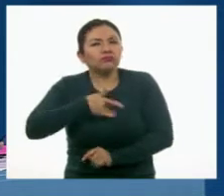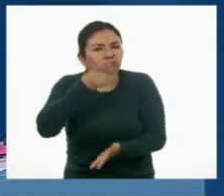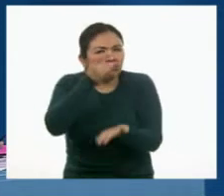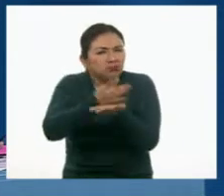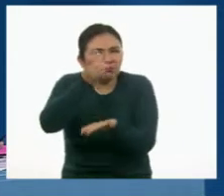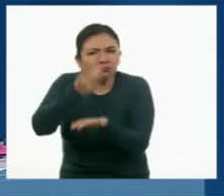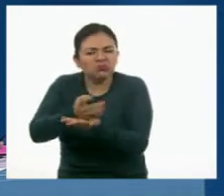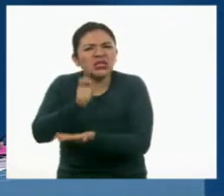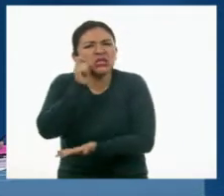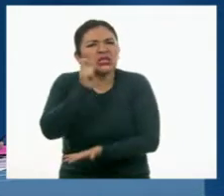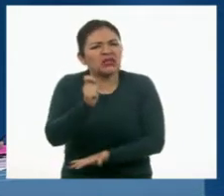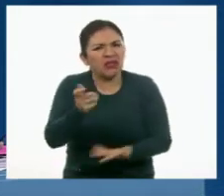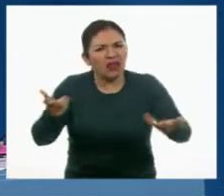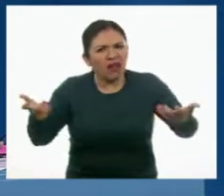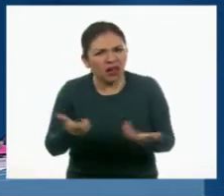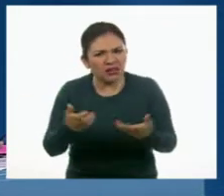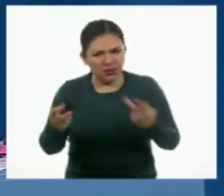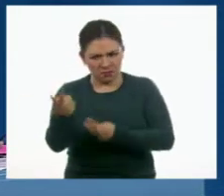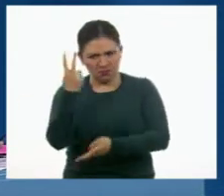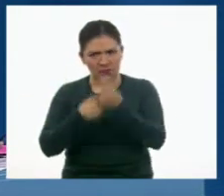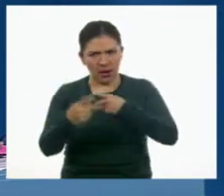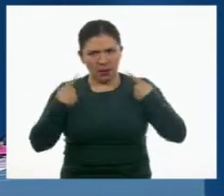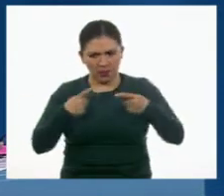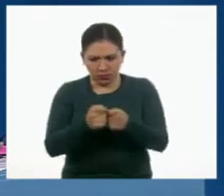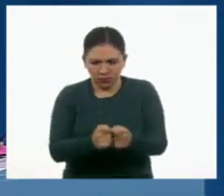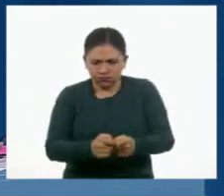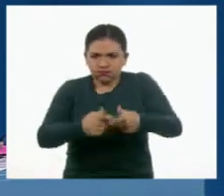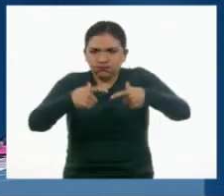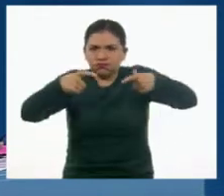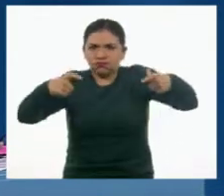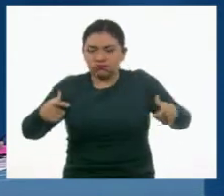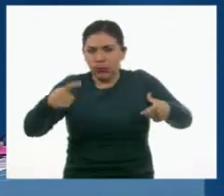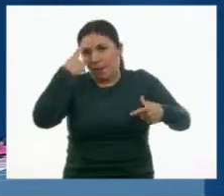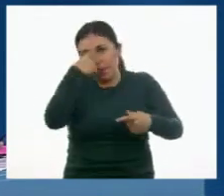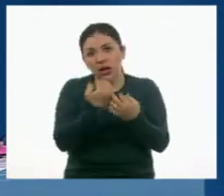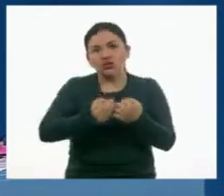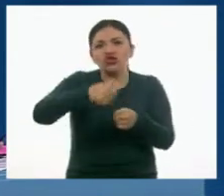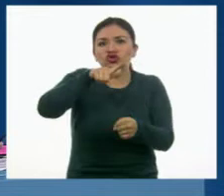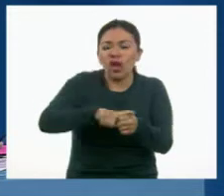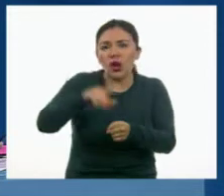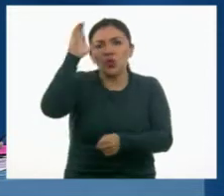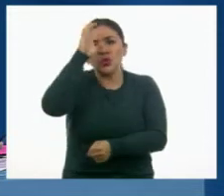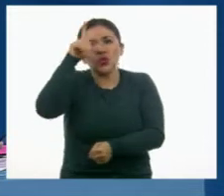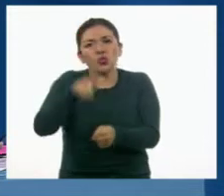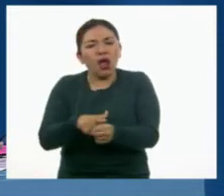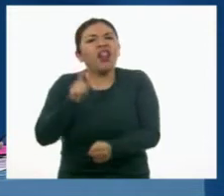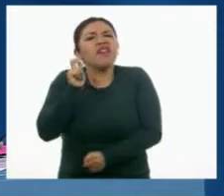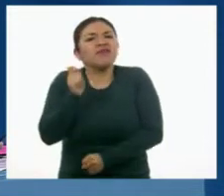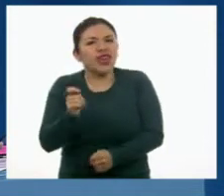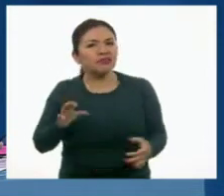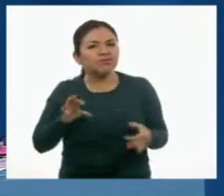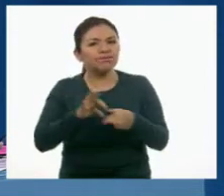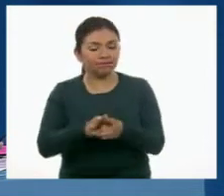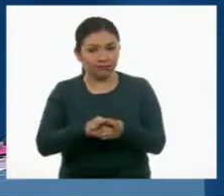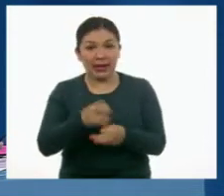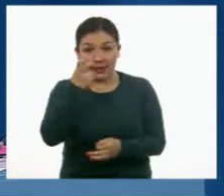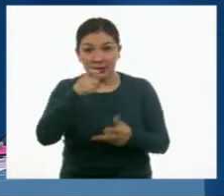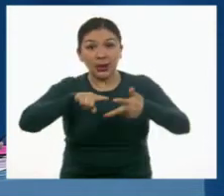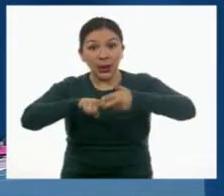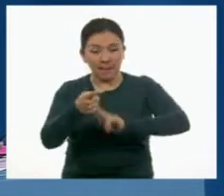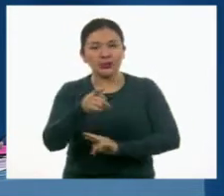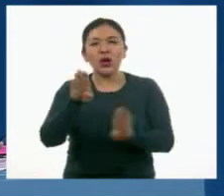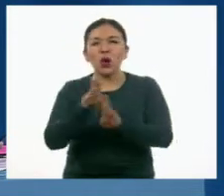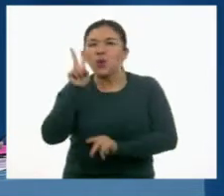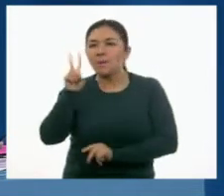el impacto que tiene el crecimiento de la población en el ámbito social y cultural. Entonces vamos a comenzar con